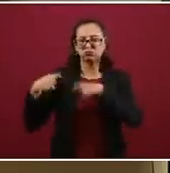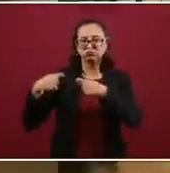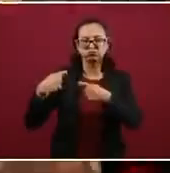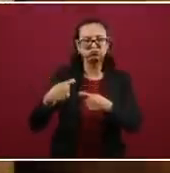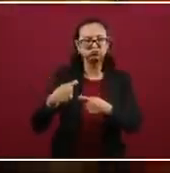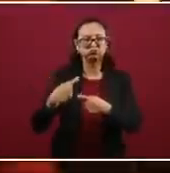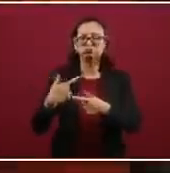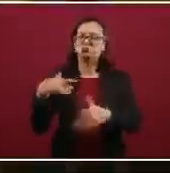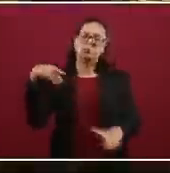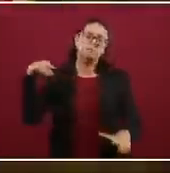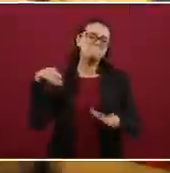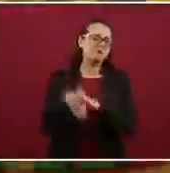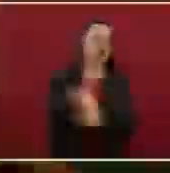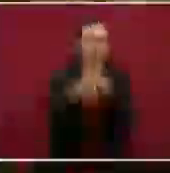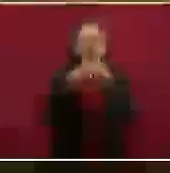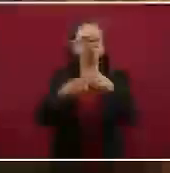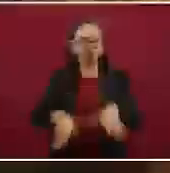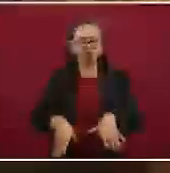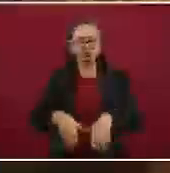abajo.